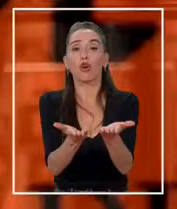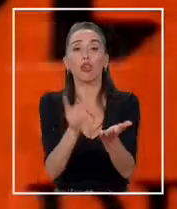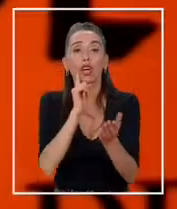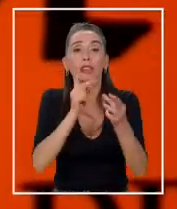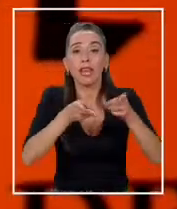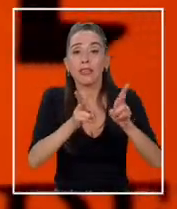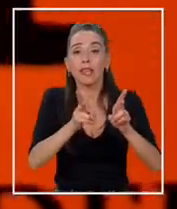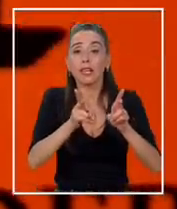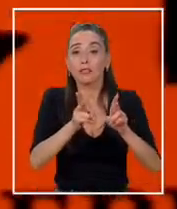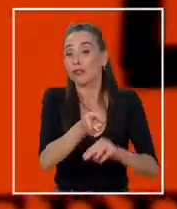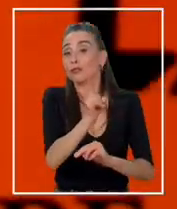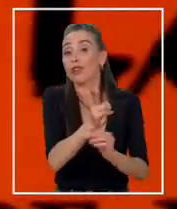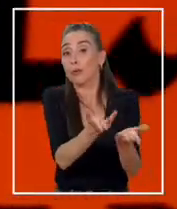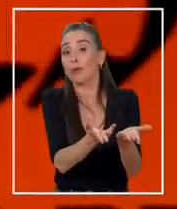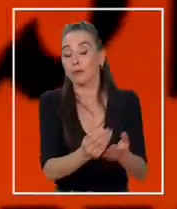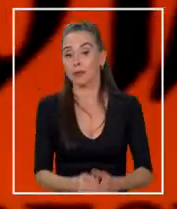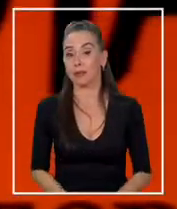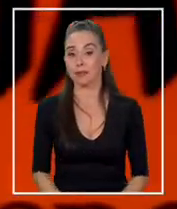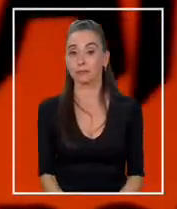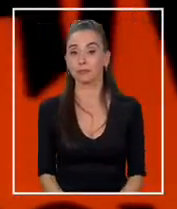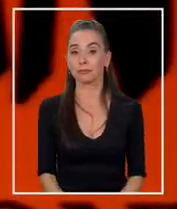tenían derecho.